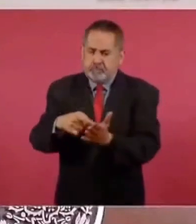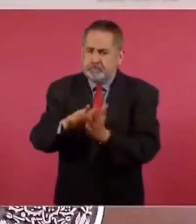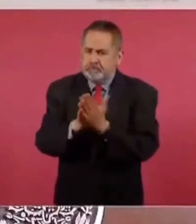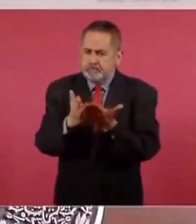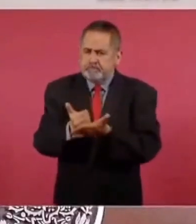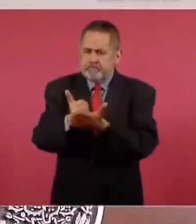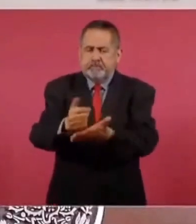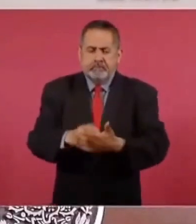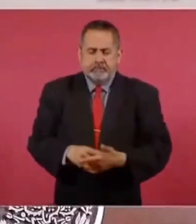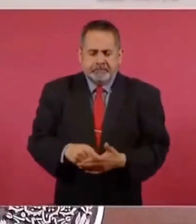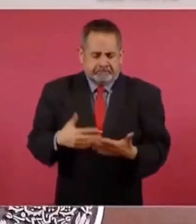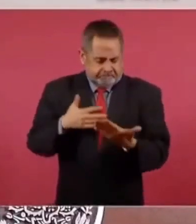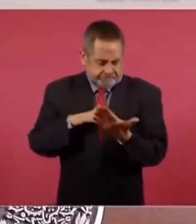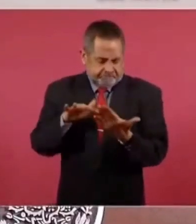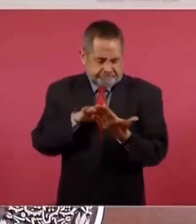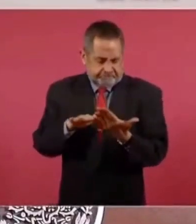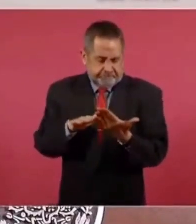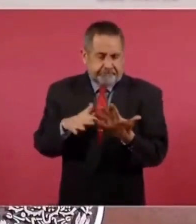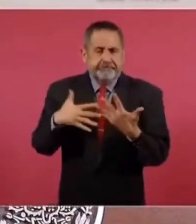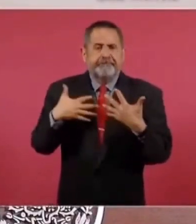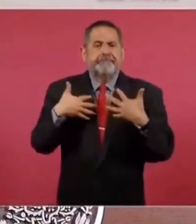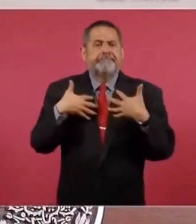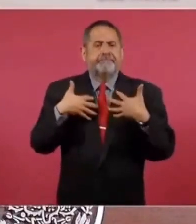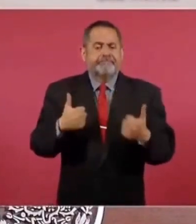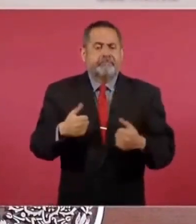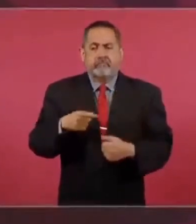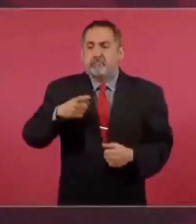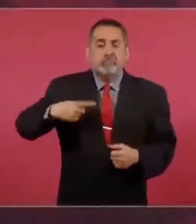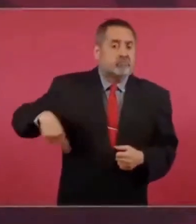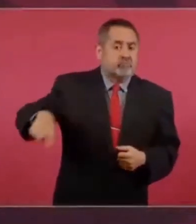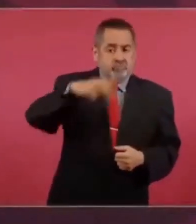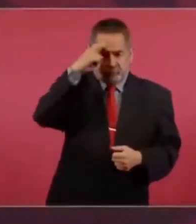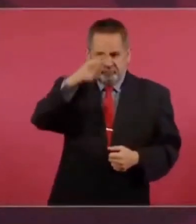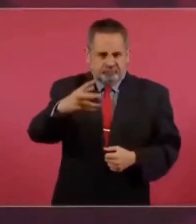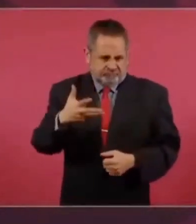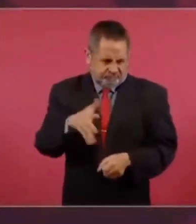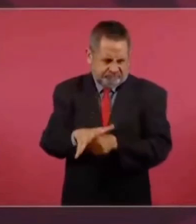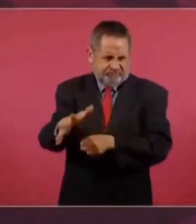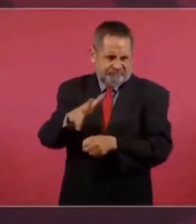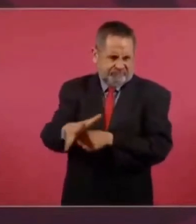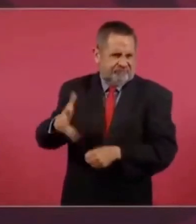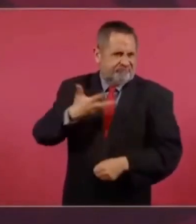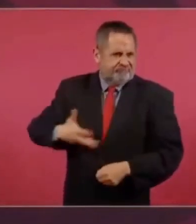para entender la fortaleza